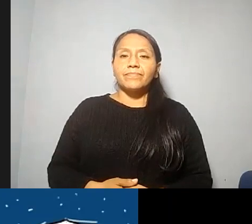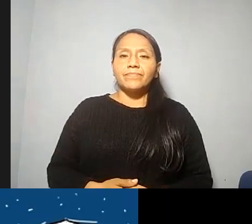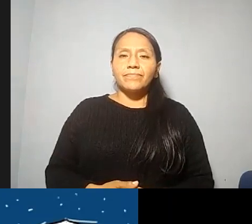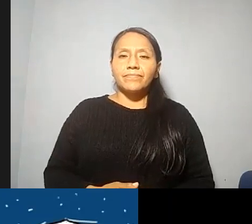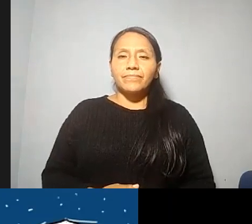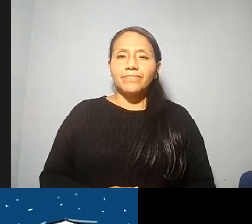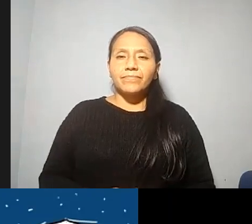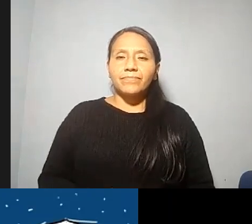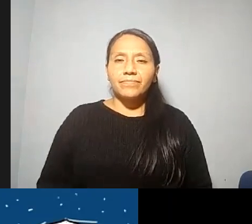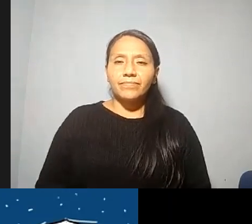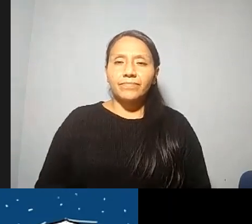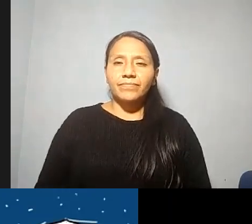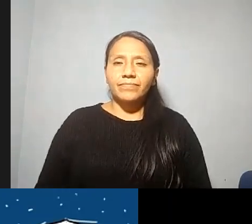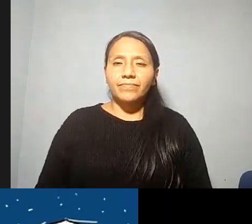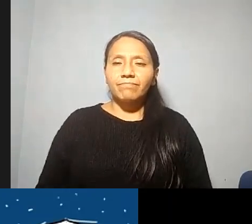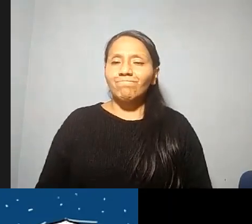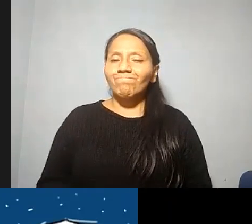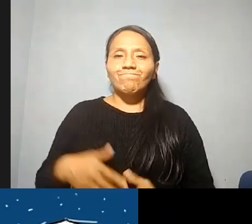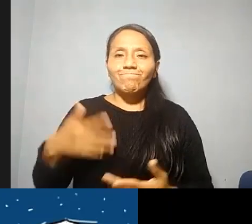¿Dónde la cámara?